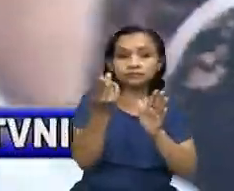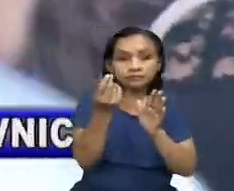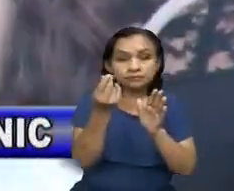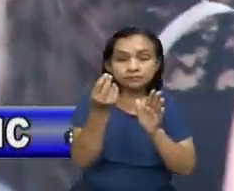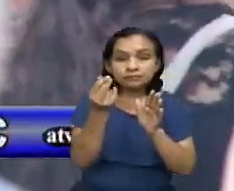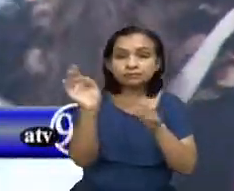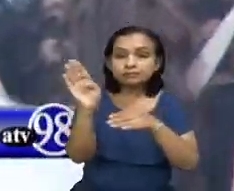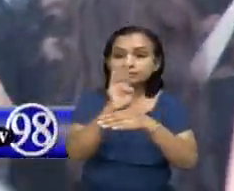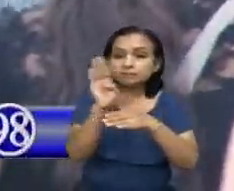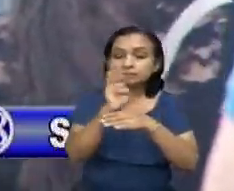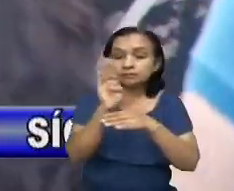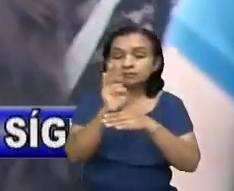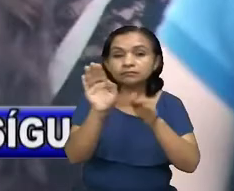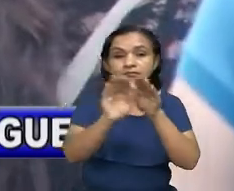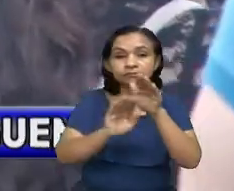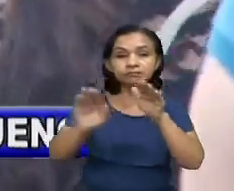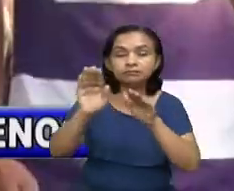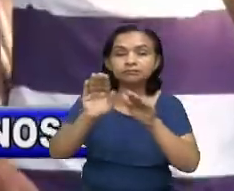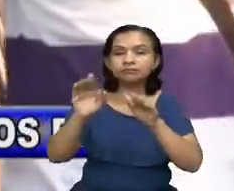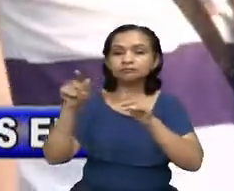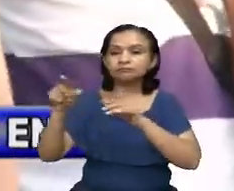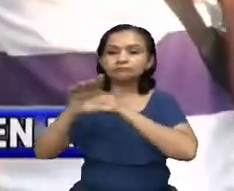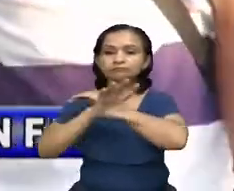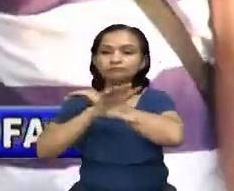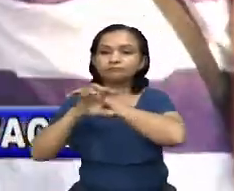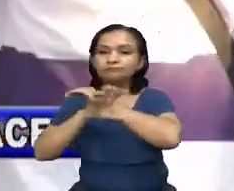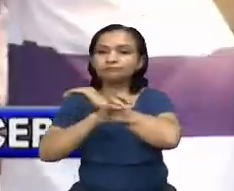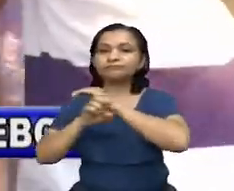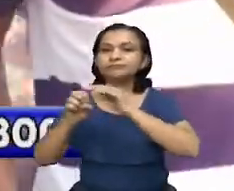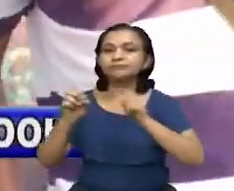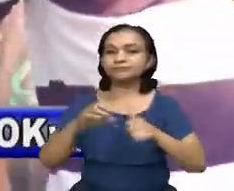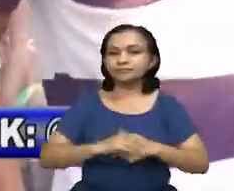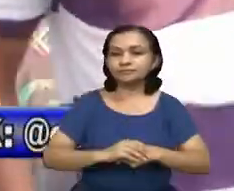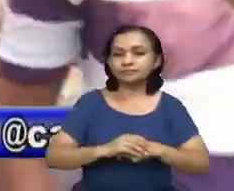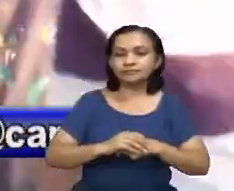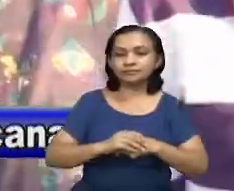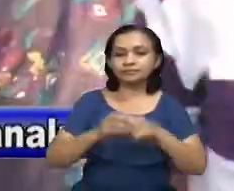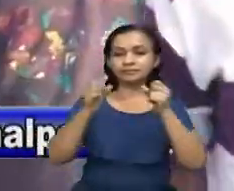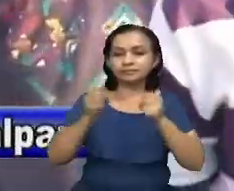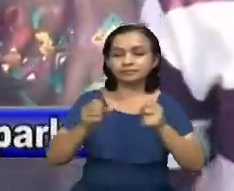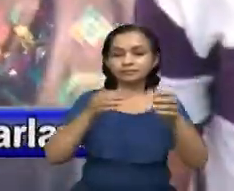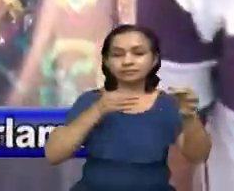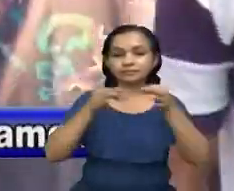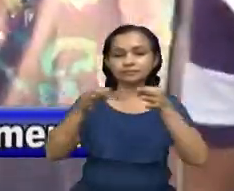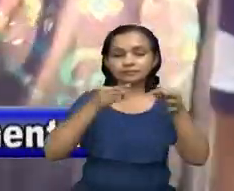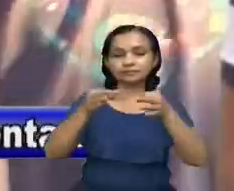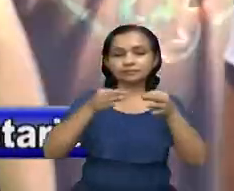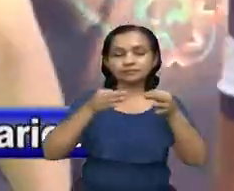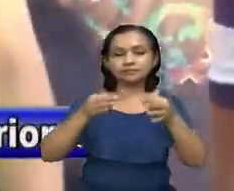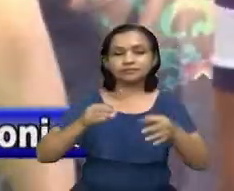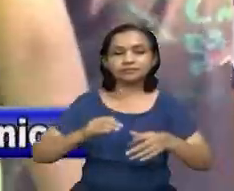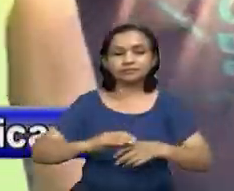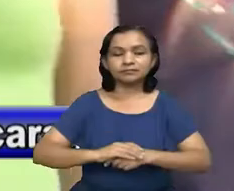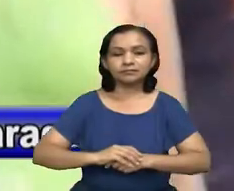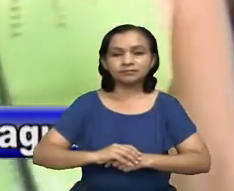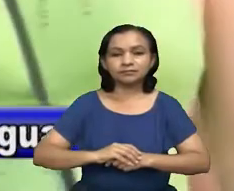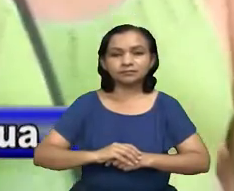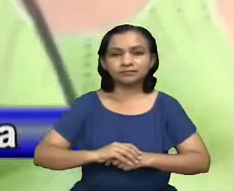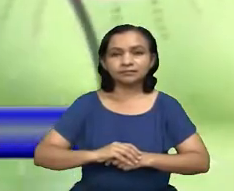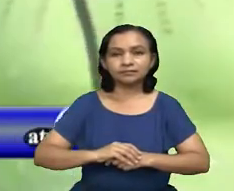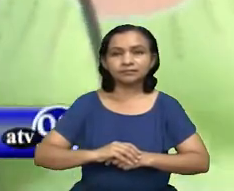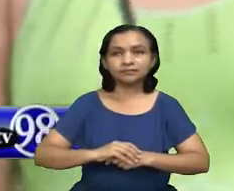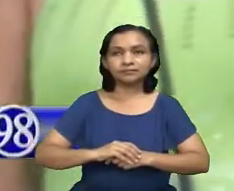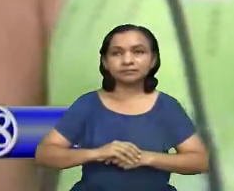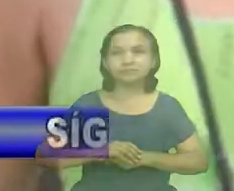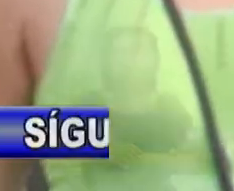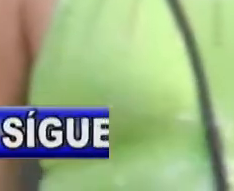dinero, sobre todo con los amigos de lo ajeno. Con cámara de Ronald Ruiz para el canal parlamentario, les informó Miguel Carranza Mena.